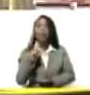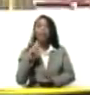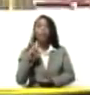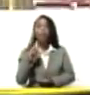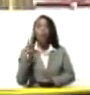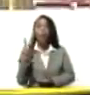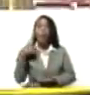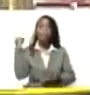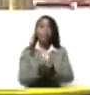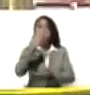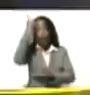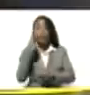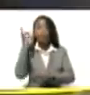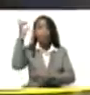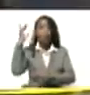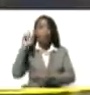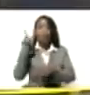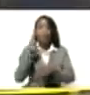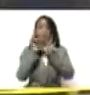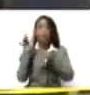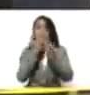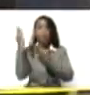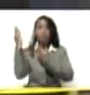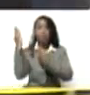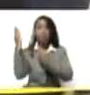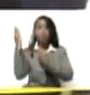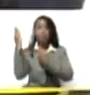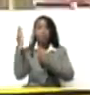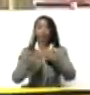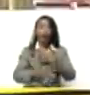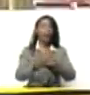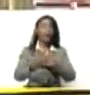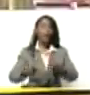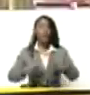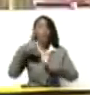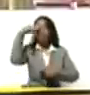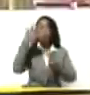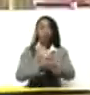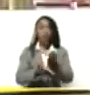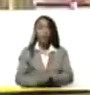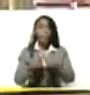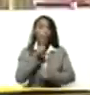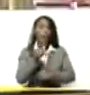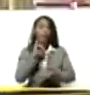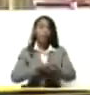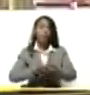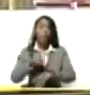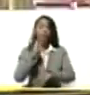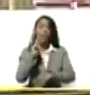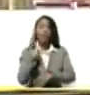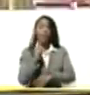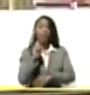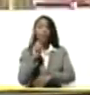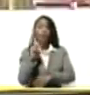mervyn tiene esa tarea mermen de aumentar la escolarización